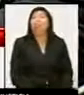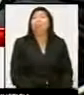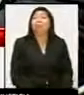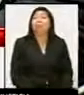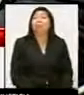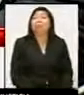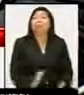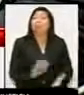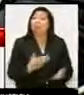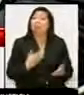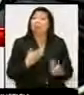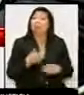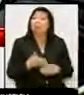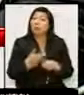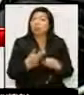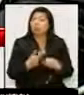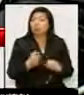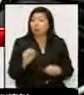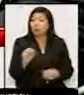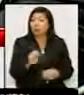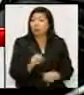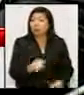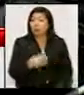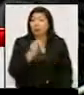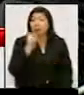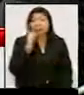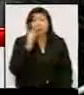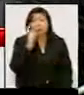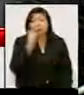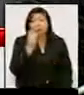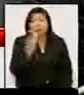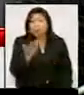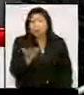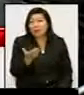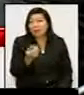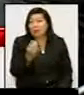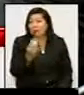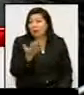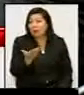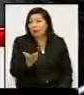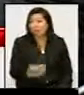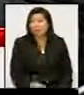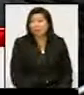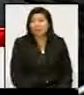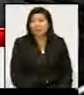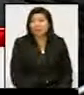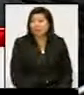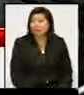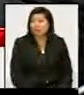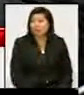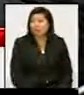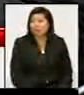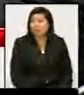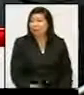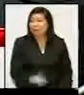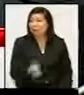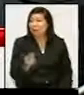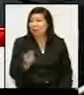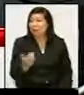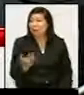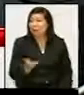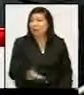poder ingresar al santuario, porque el chofer está desayunando, o el chofer está almorzando, o el chofer está en la casa de otra